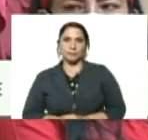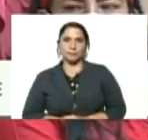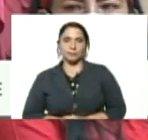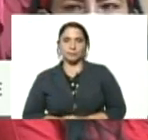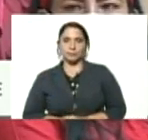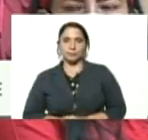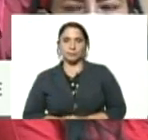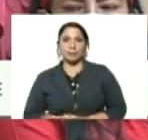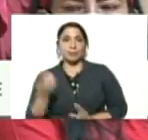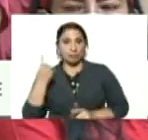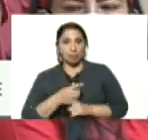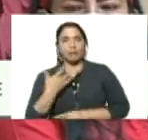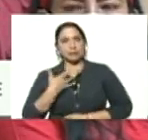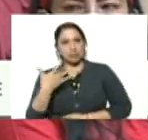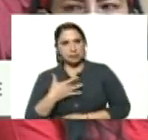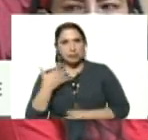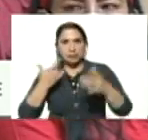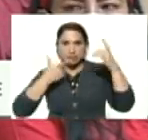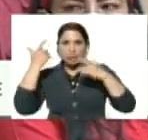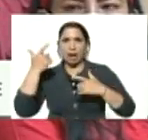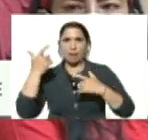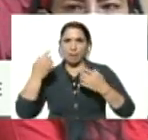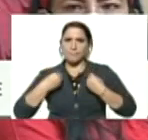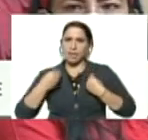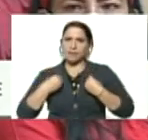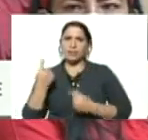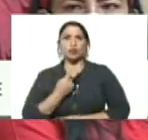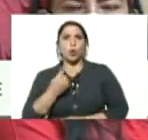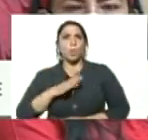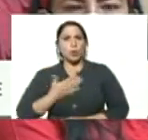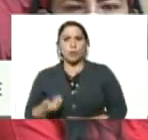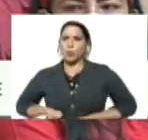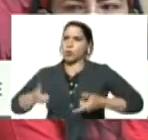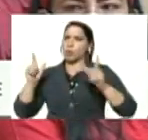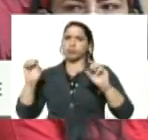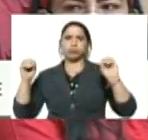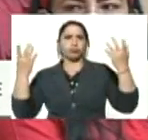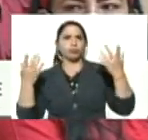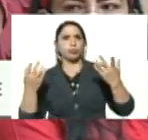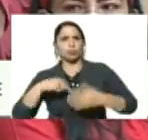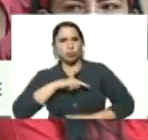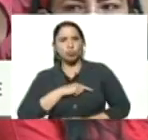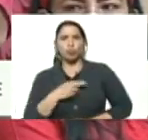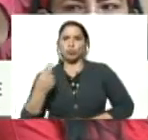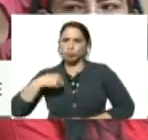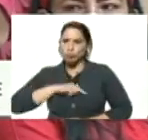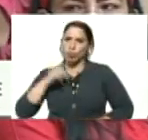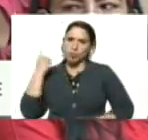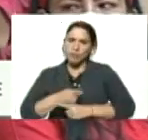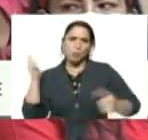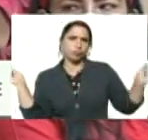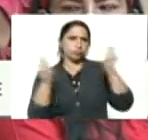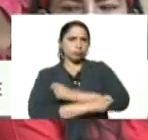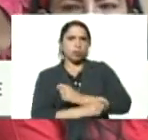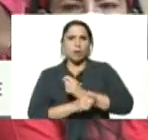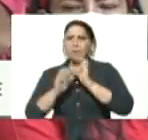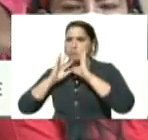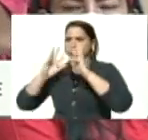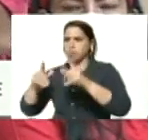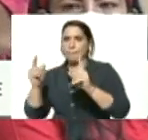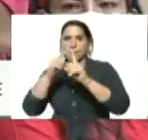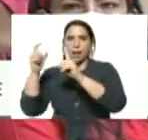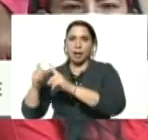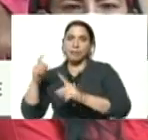deben también sentir a Hugo Chávez, y eso solo lo podemos lograr nosotros. Convirtámonos en predicadores de la palabra y la obra de Hugo